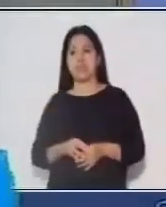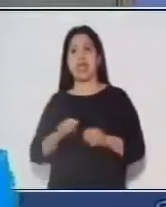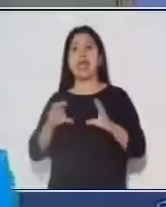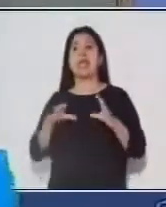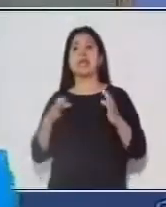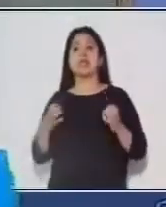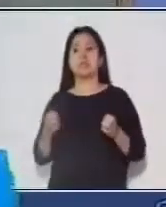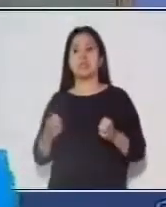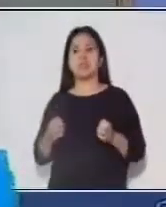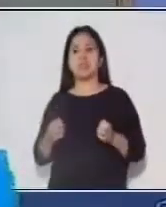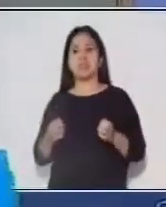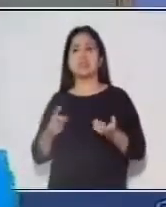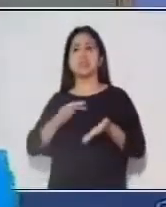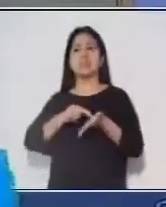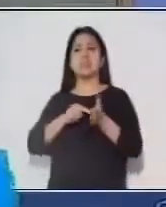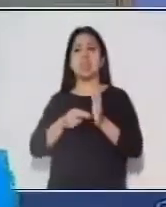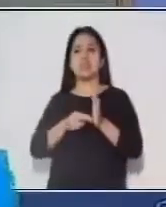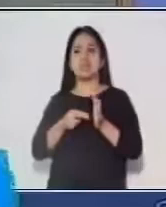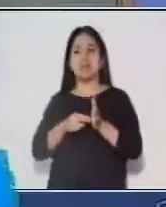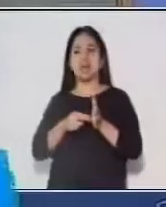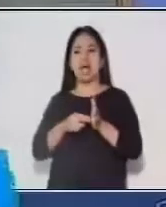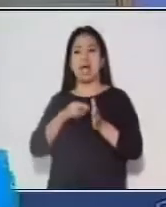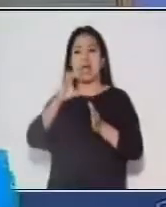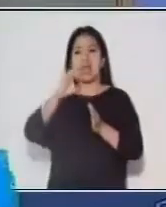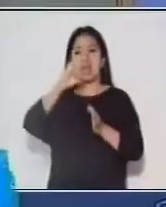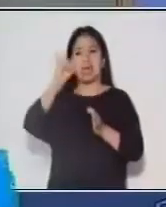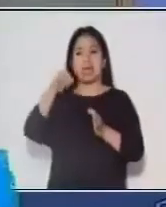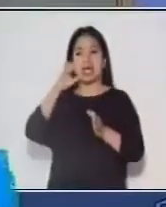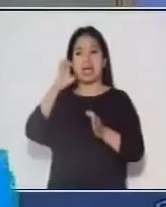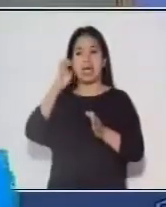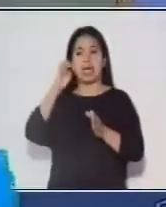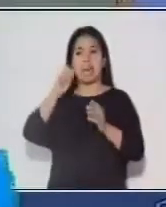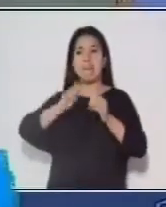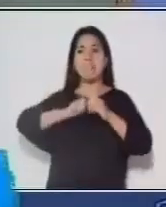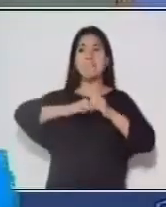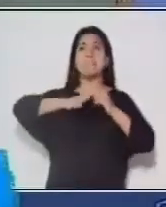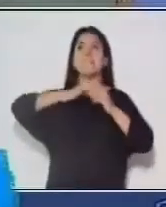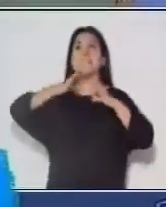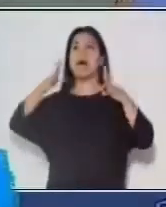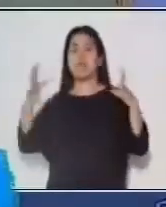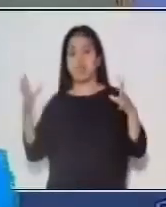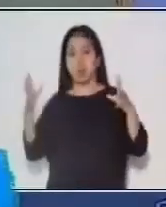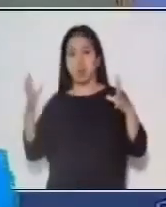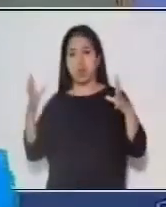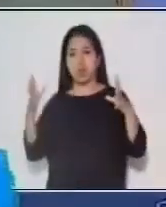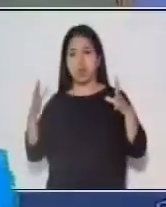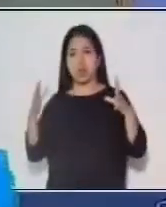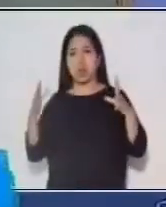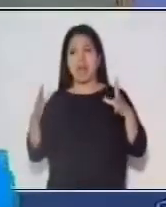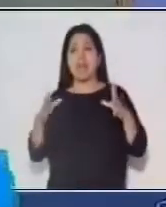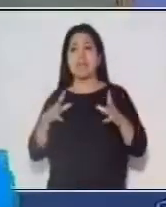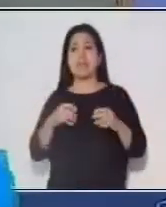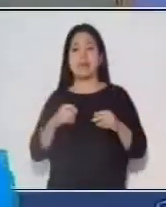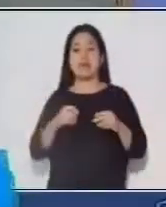Entonces, eso quiere decir que nuestro eje mayor, que es de aquí hacia acá, tiene una longitud